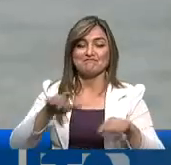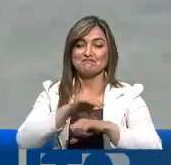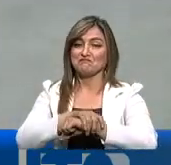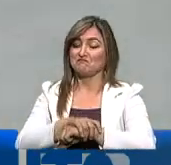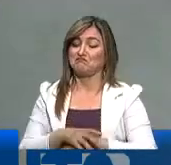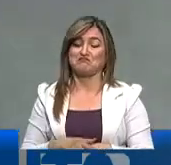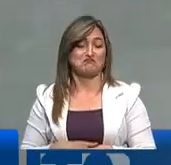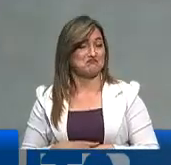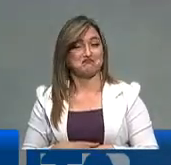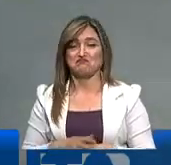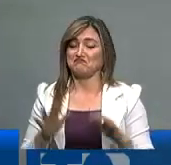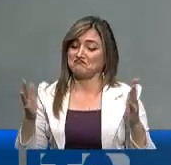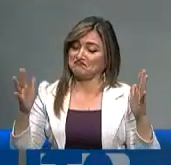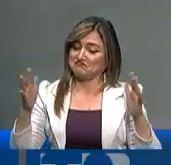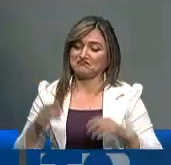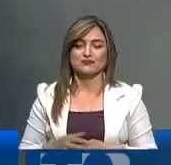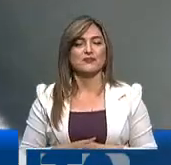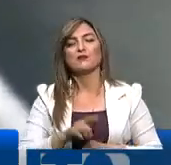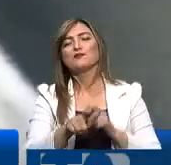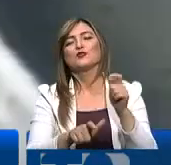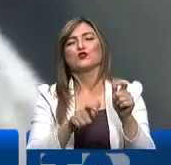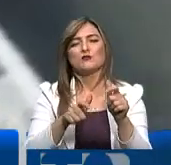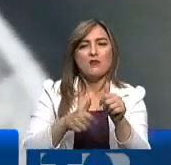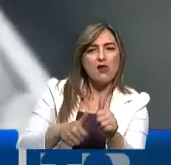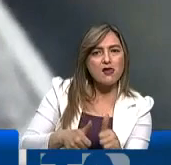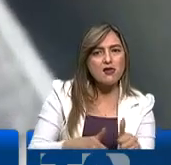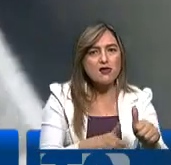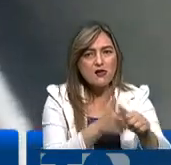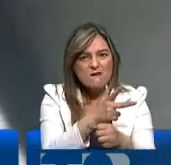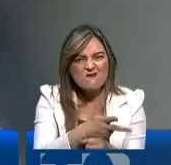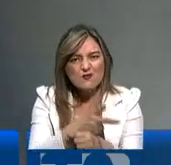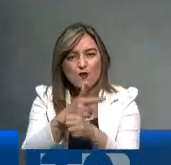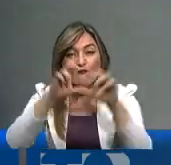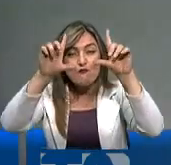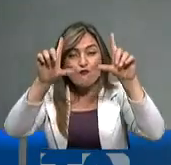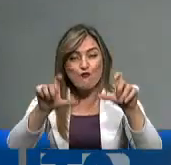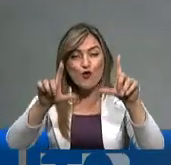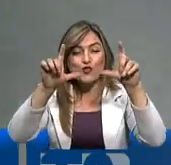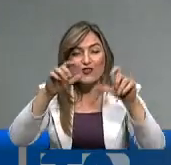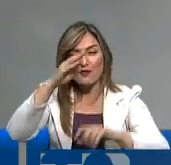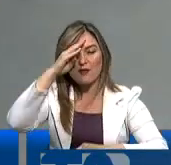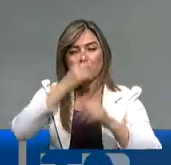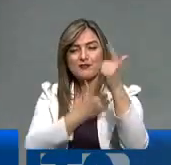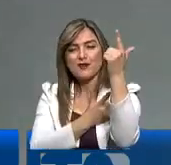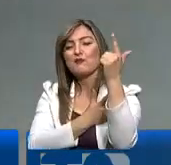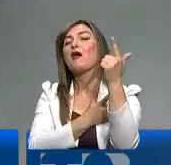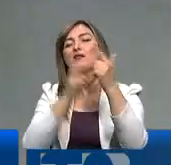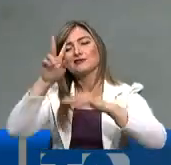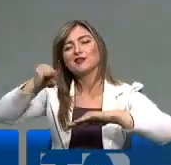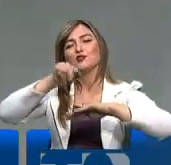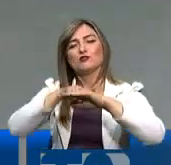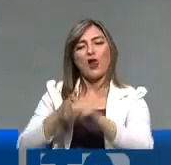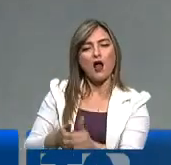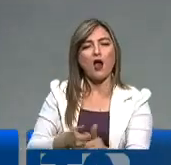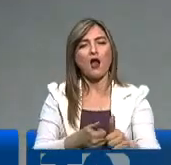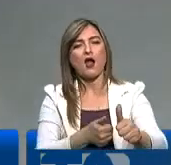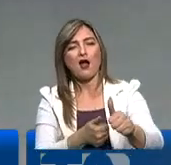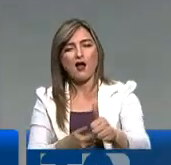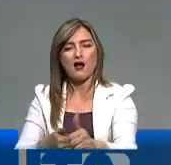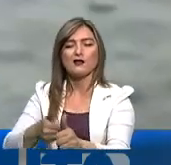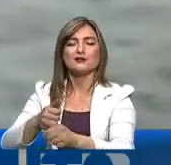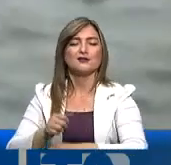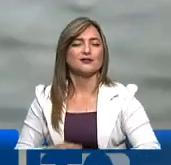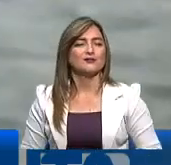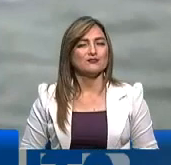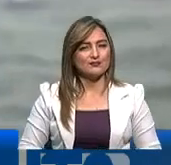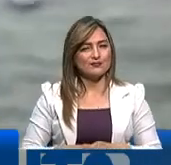hubo detenidos. Pese a que los sospechosos fueron rastreados, filmados y fotografiados por la Armada Nacional, que los seguía muy de